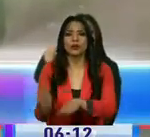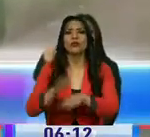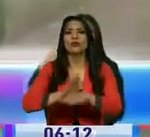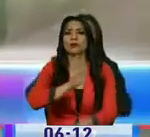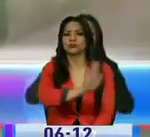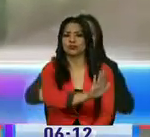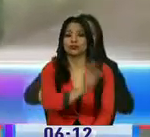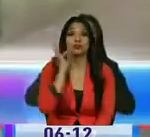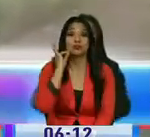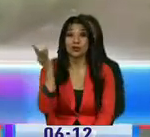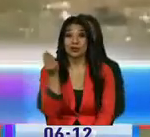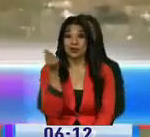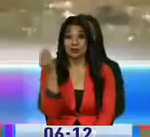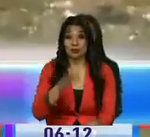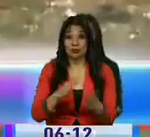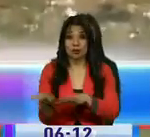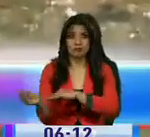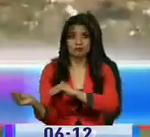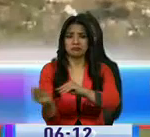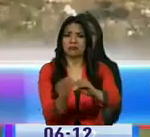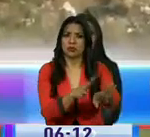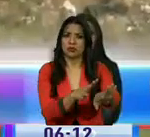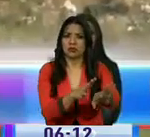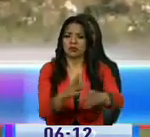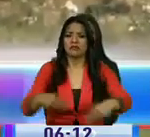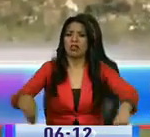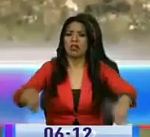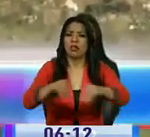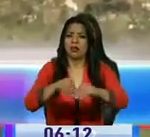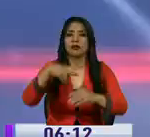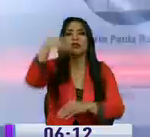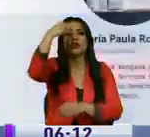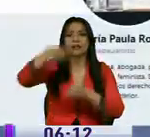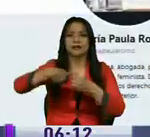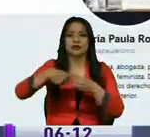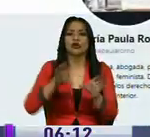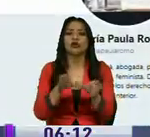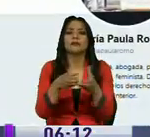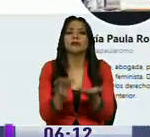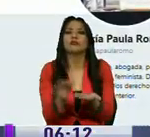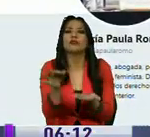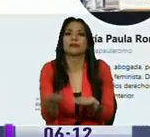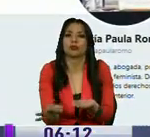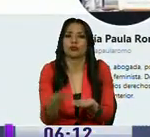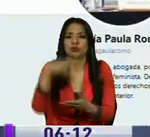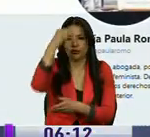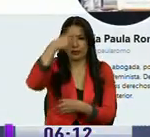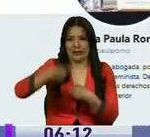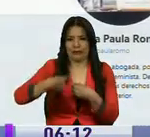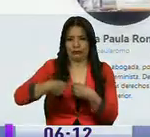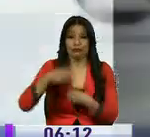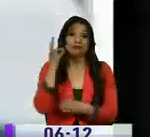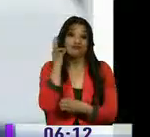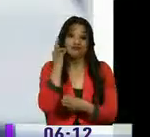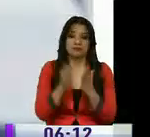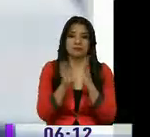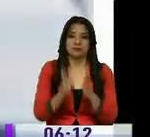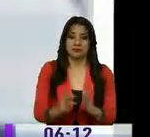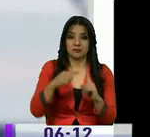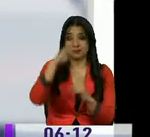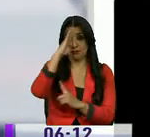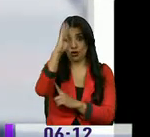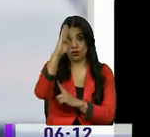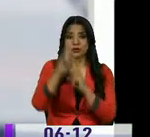abandonado en el sector del comité del pueblo en el norte de quito la ministra del interior a través de su cuenta de twitter informó que los sospechosos